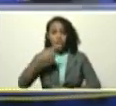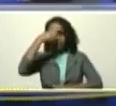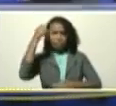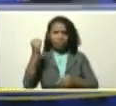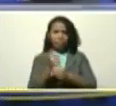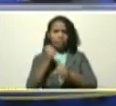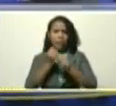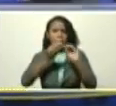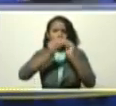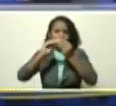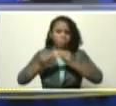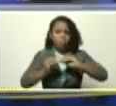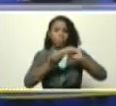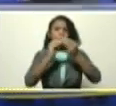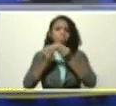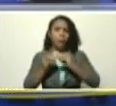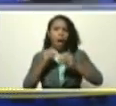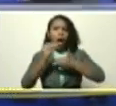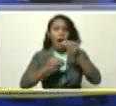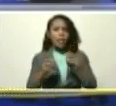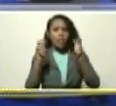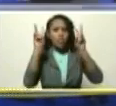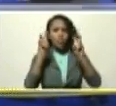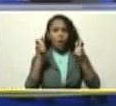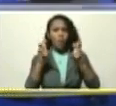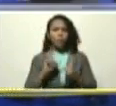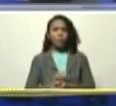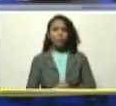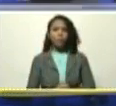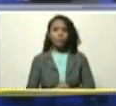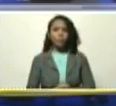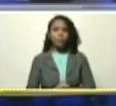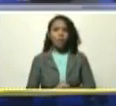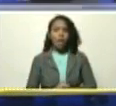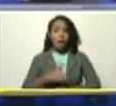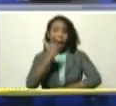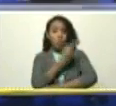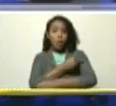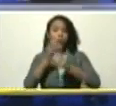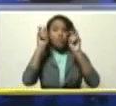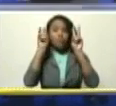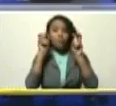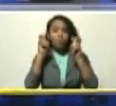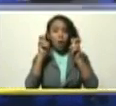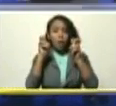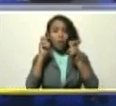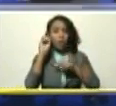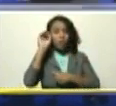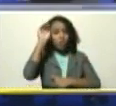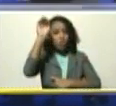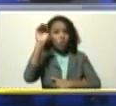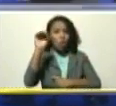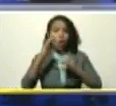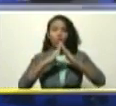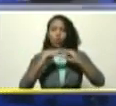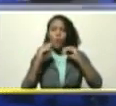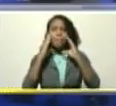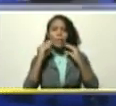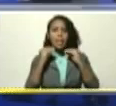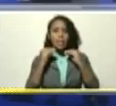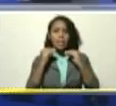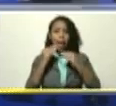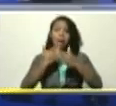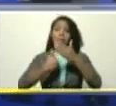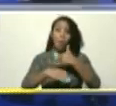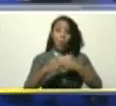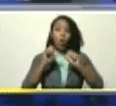trabajando para crearlas. Las vacunas de nueva generación, con toda la experiencia. Y vamos a